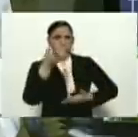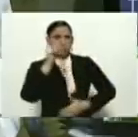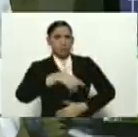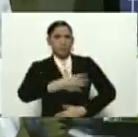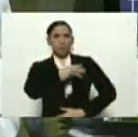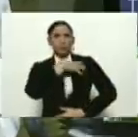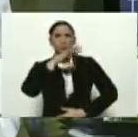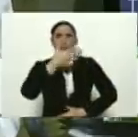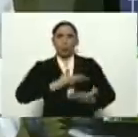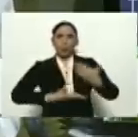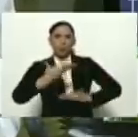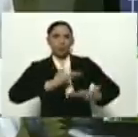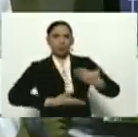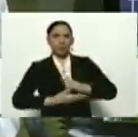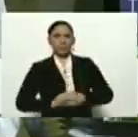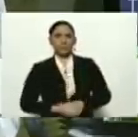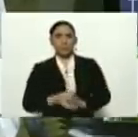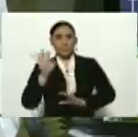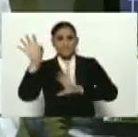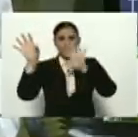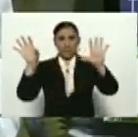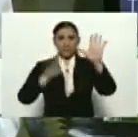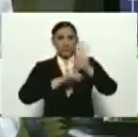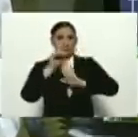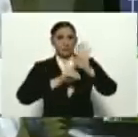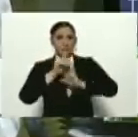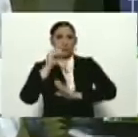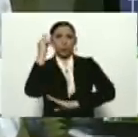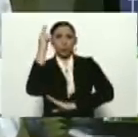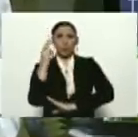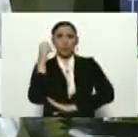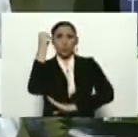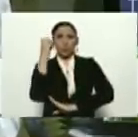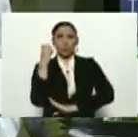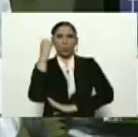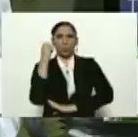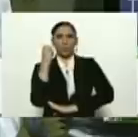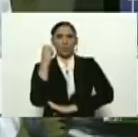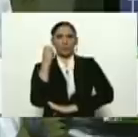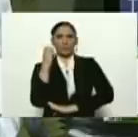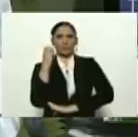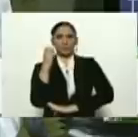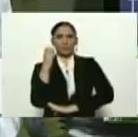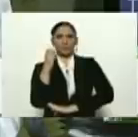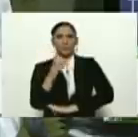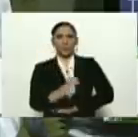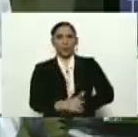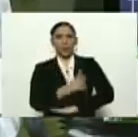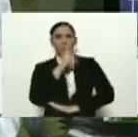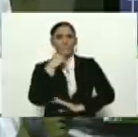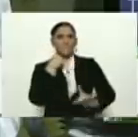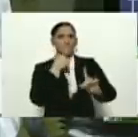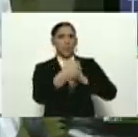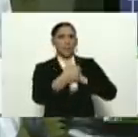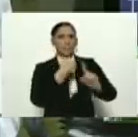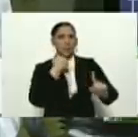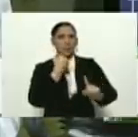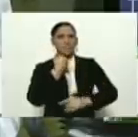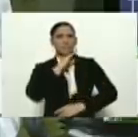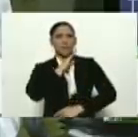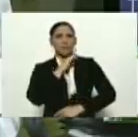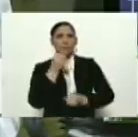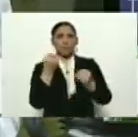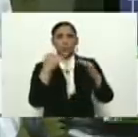solidaridad. En naciones desarrolladas de la Unión Europea, que han sido terriblemente golpeadas por la pandemia,